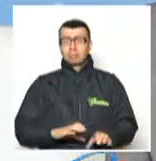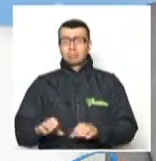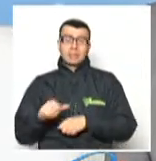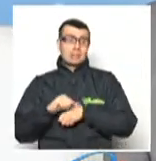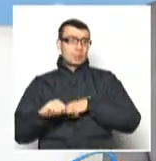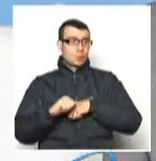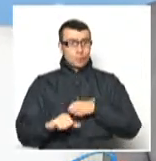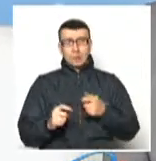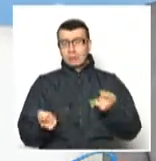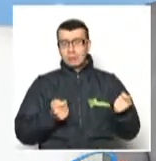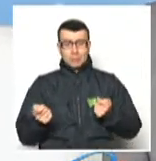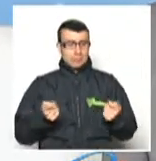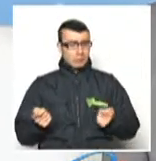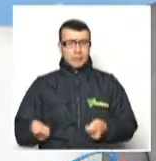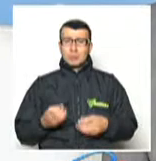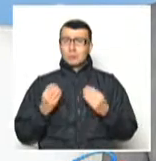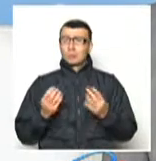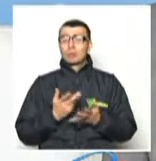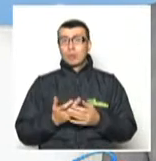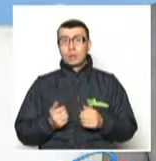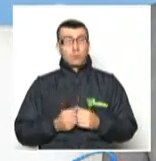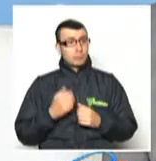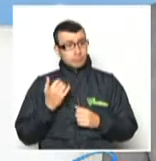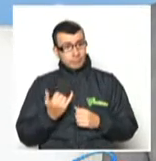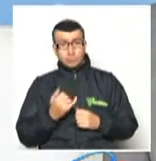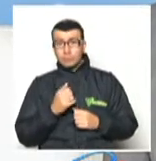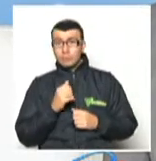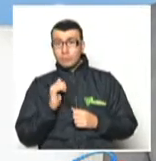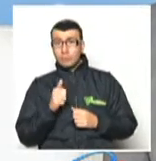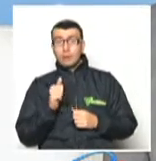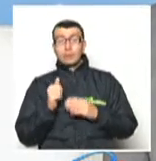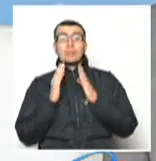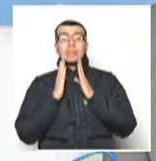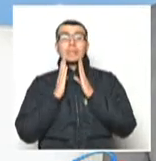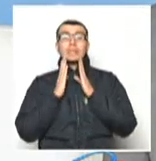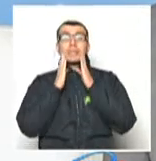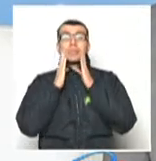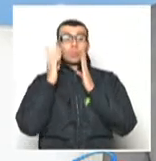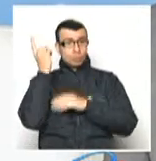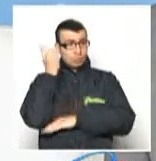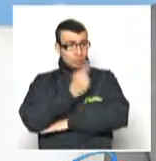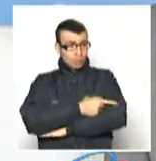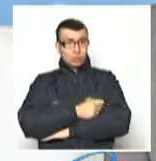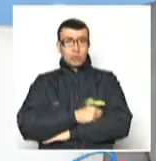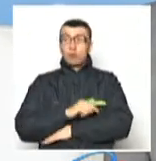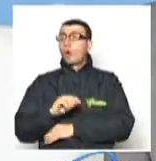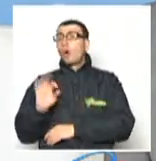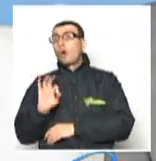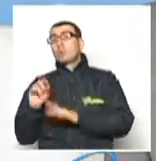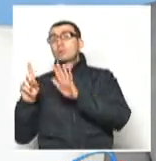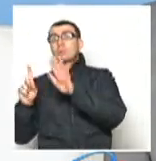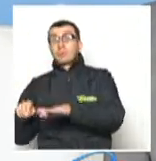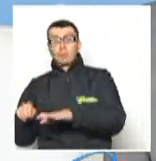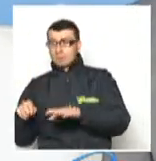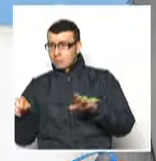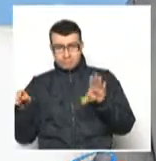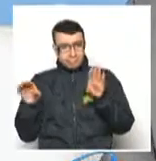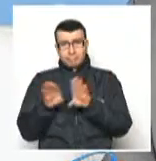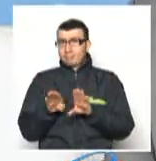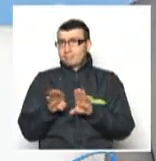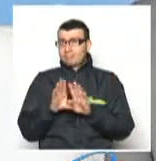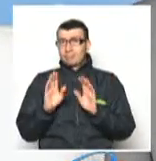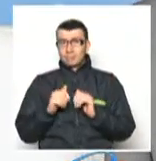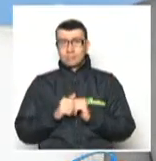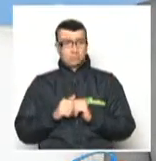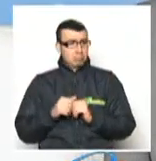de procedimientos, y hemos visto que las tasas de éxito del diente en un solo día versus las tasas de éxito de diente en 6 meses es la misma. Entonces,